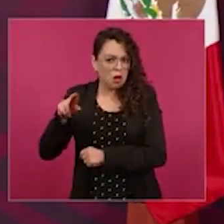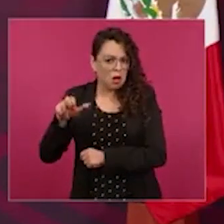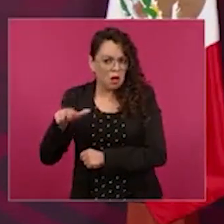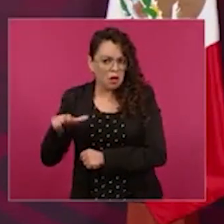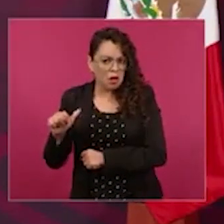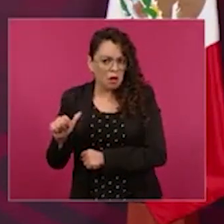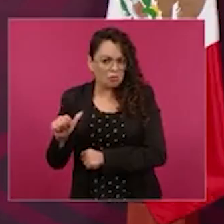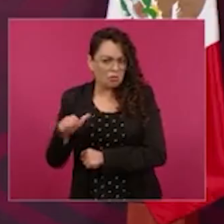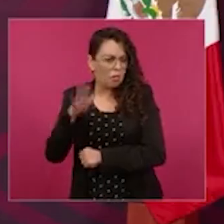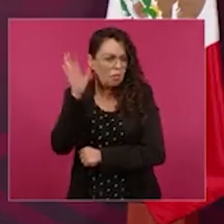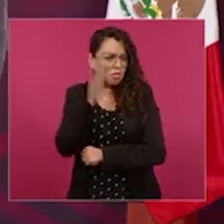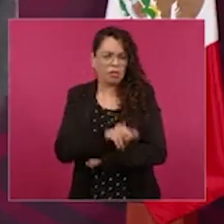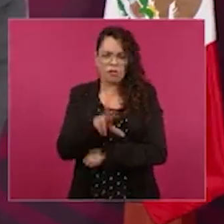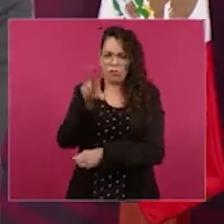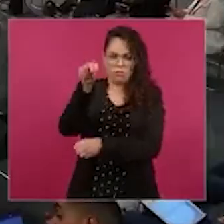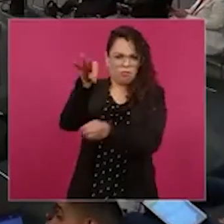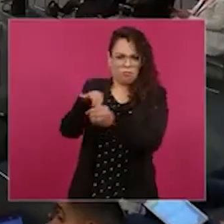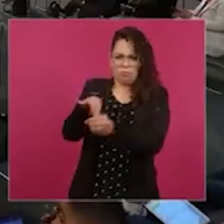y